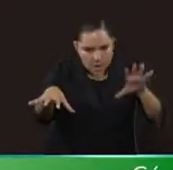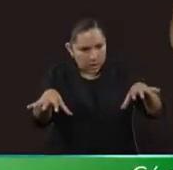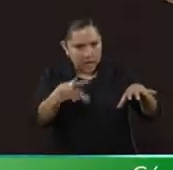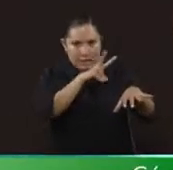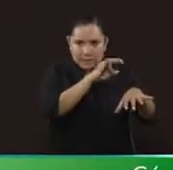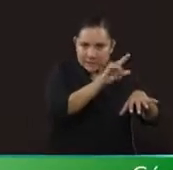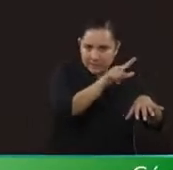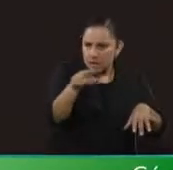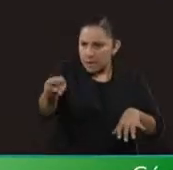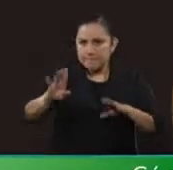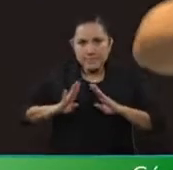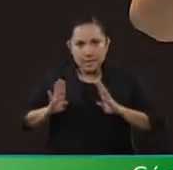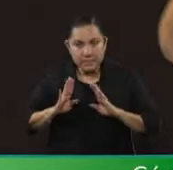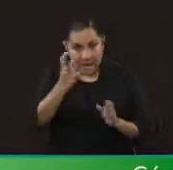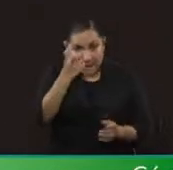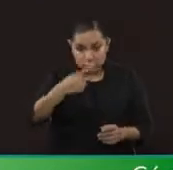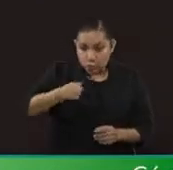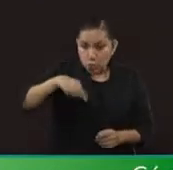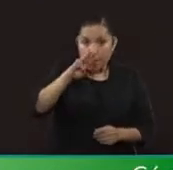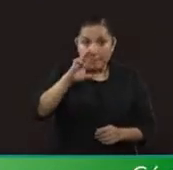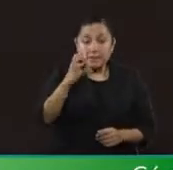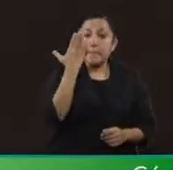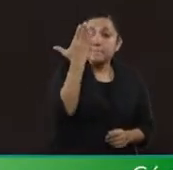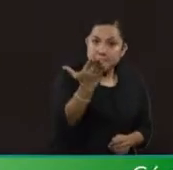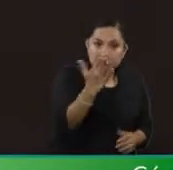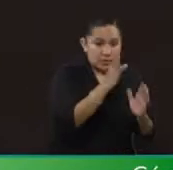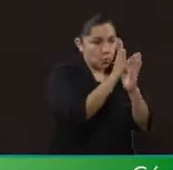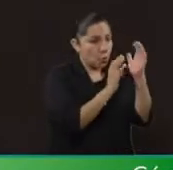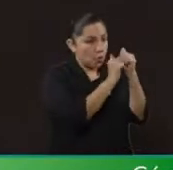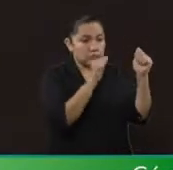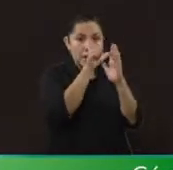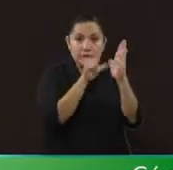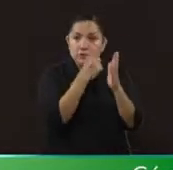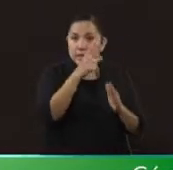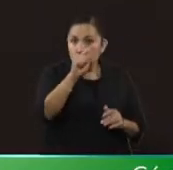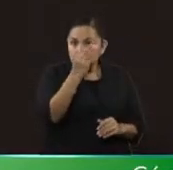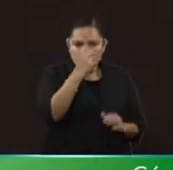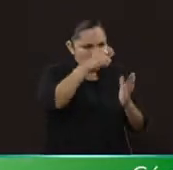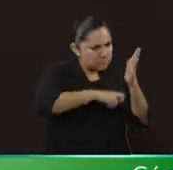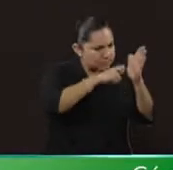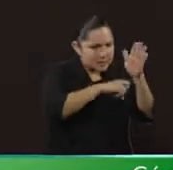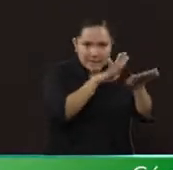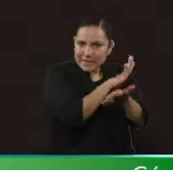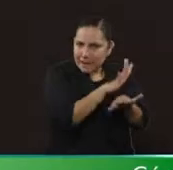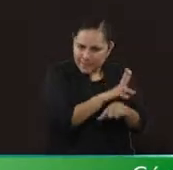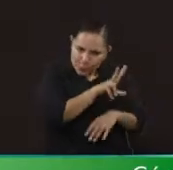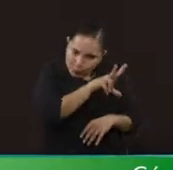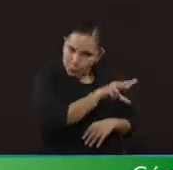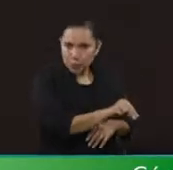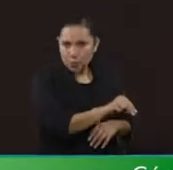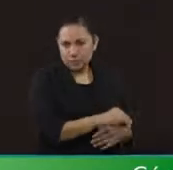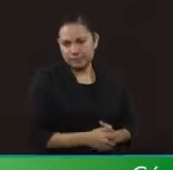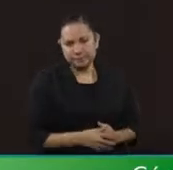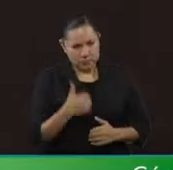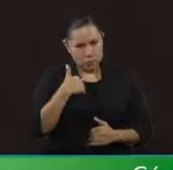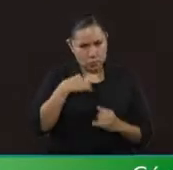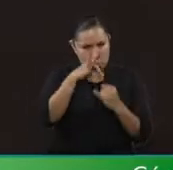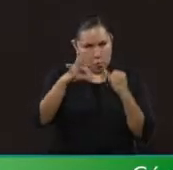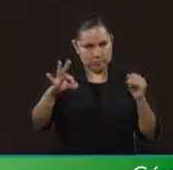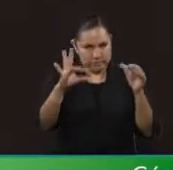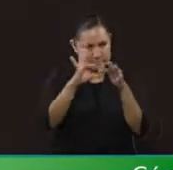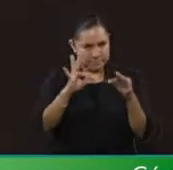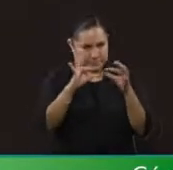no toquen el 129 constitucional no diciendo presidente que los números son contundentes con el